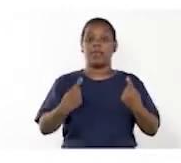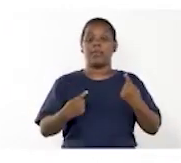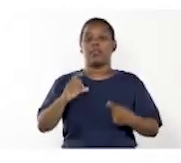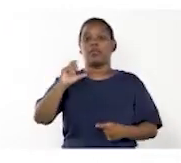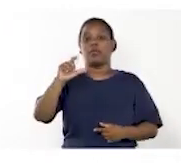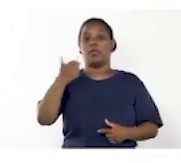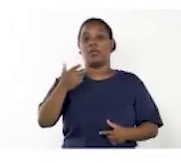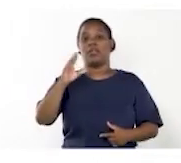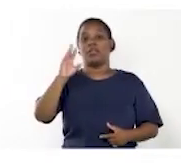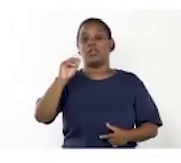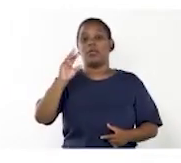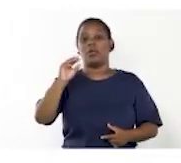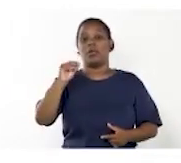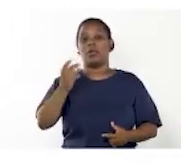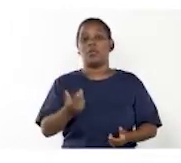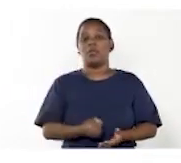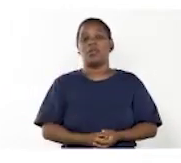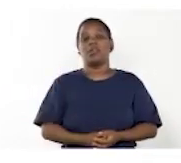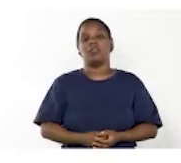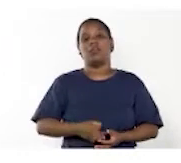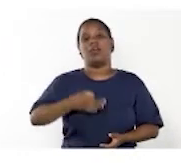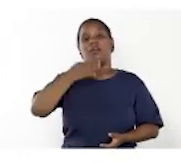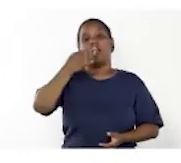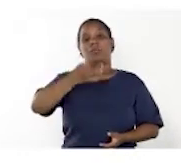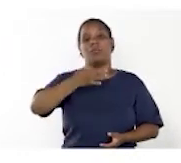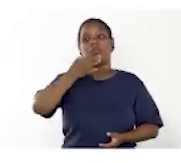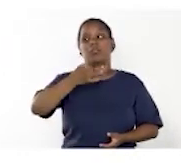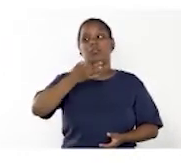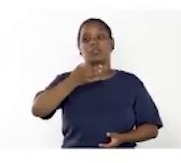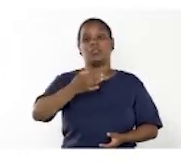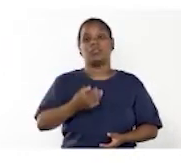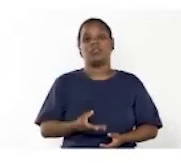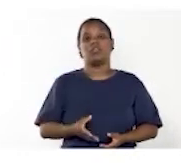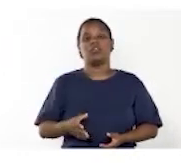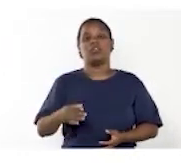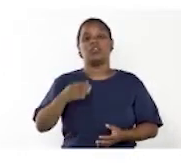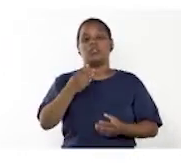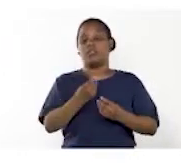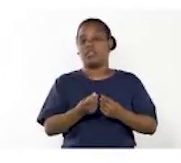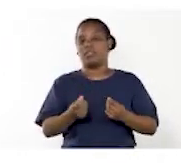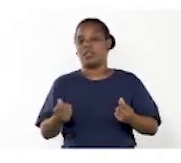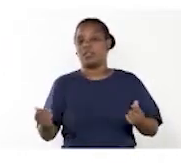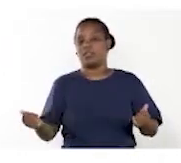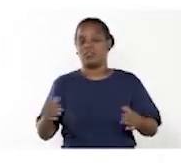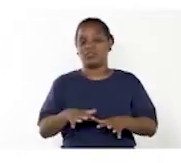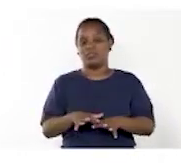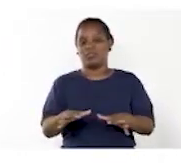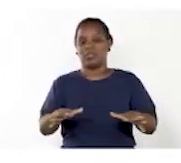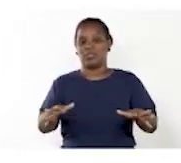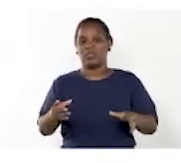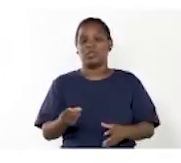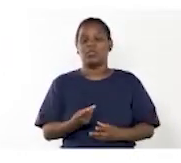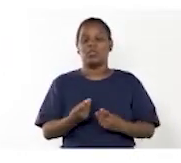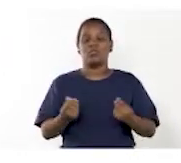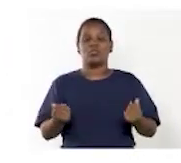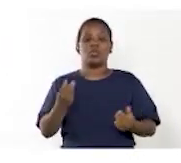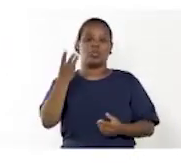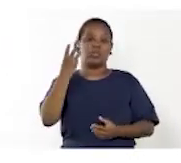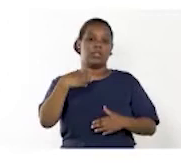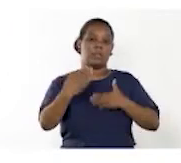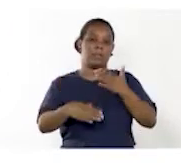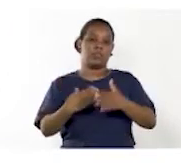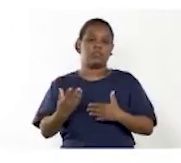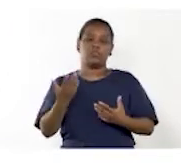hablando, dijimos erosión, desertificación, degradación de los suelos. Tres procesos muy